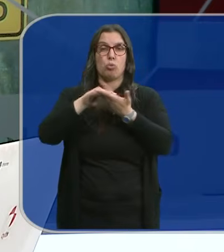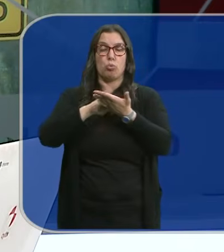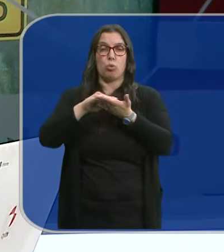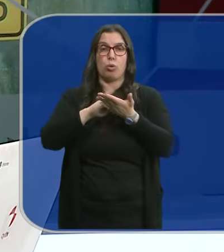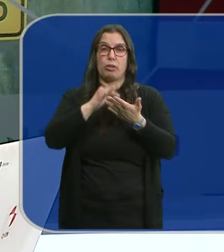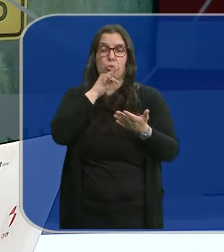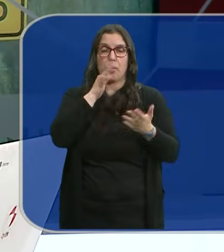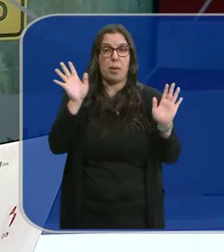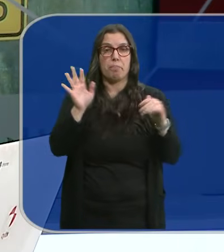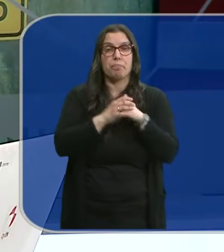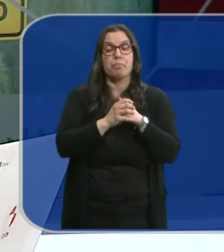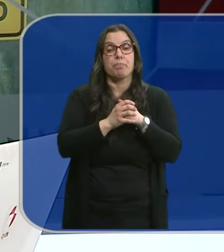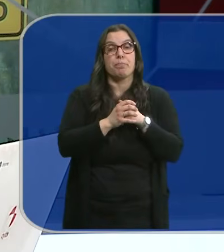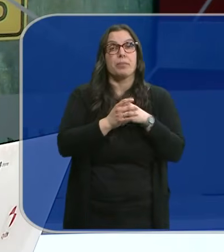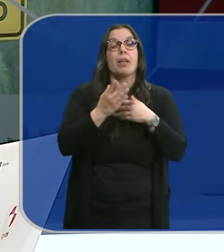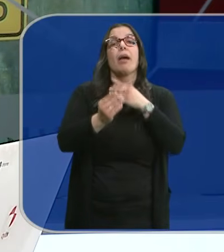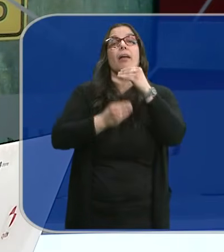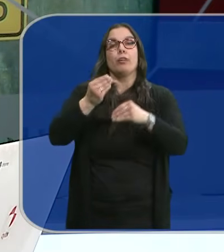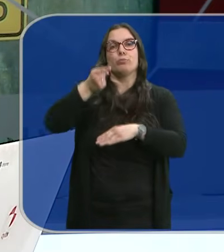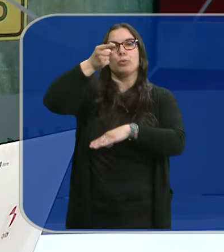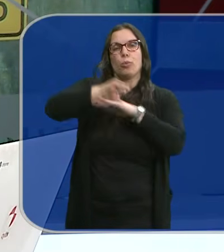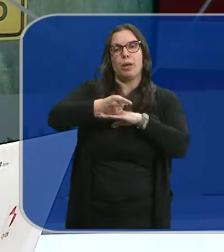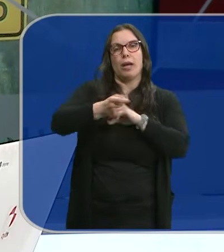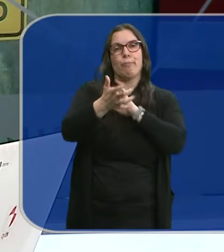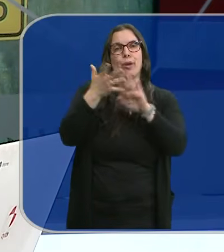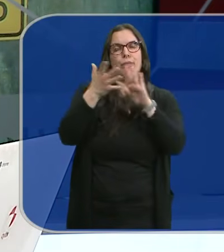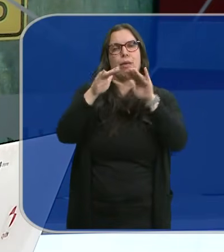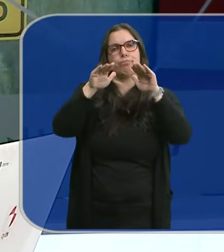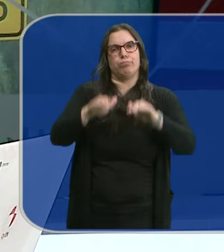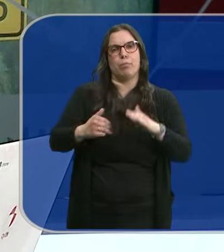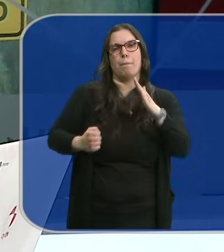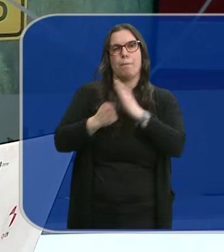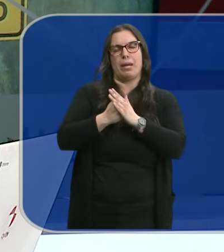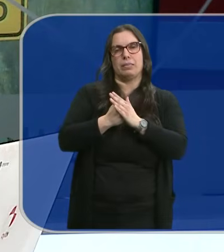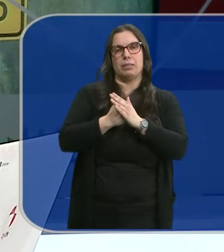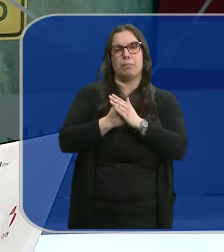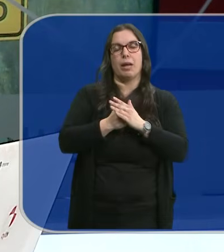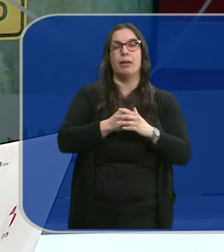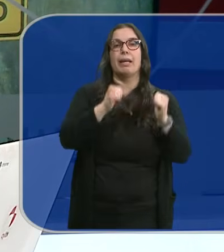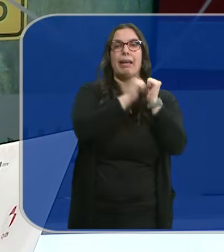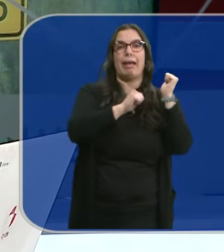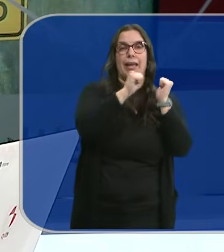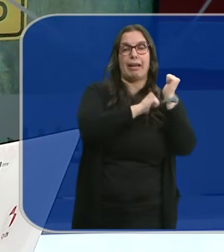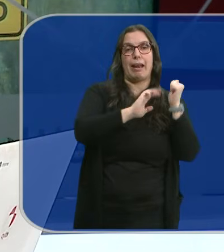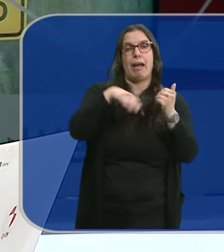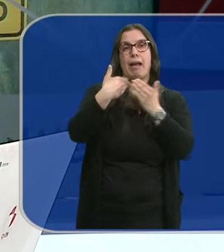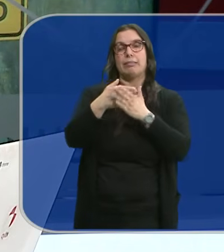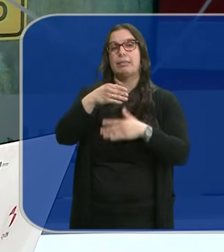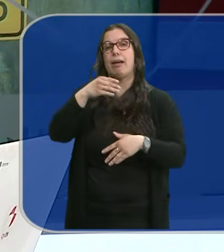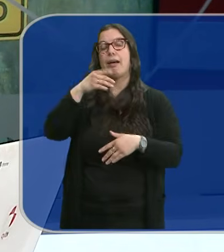solucionarlo, al menos a corto plazo. Lo que sí que ha hecho es obligar a reducir la velocidad máxima permitida entre Herrera de Pisuerga y Aguilar de